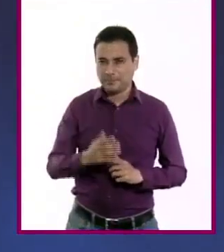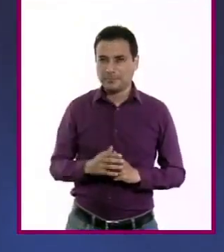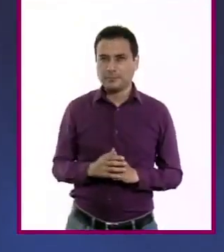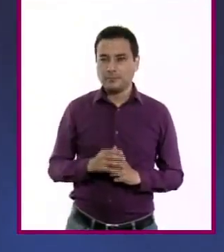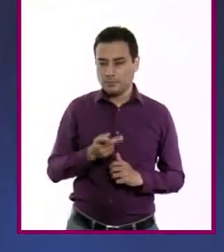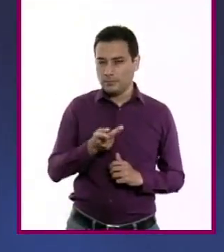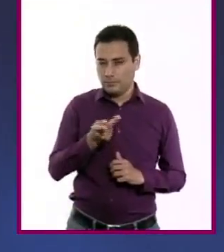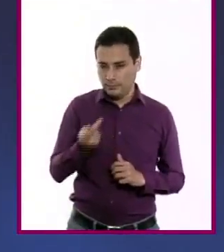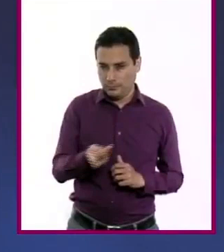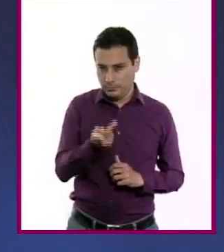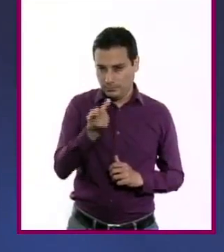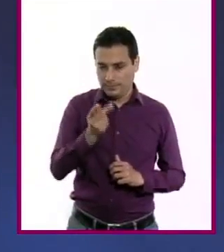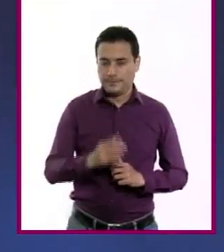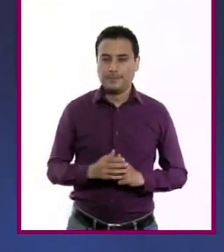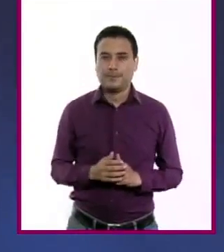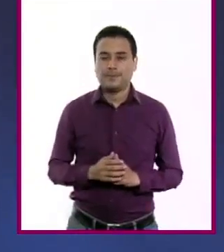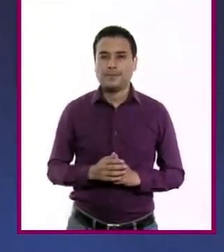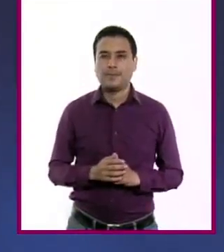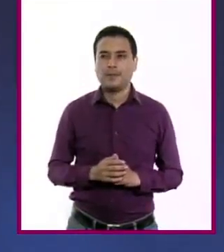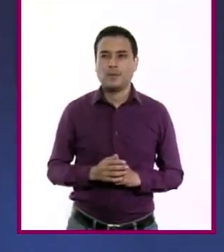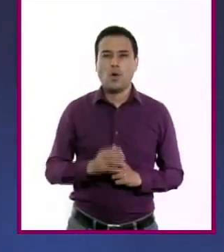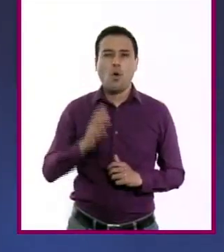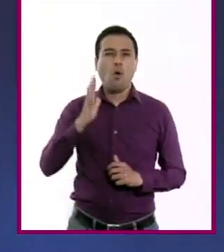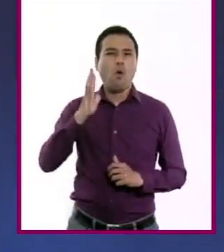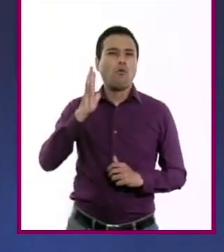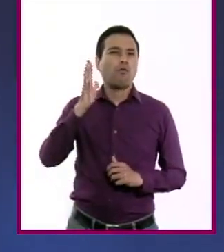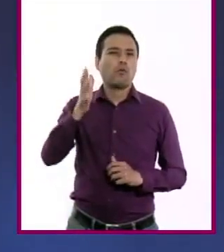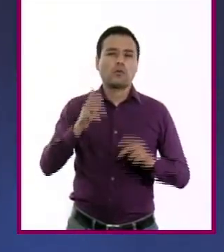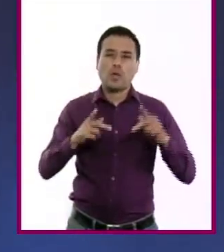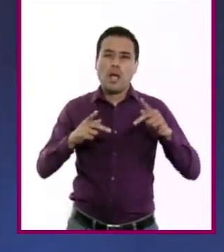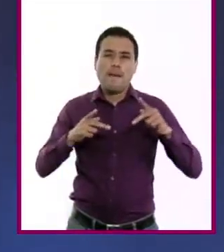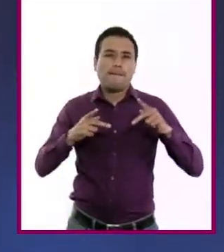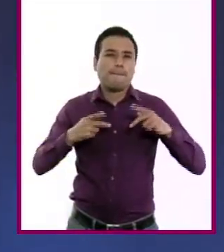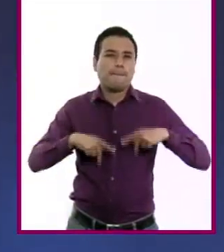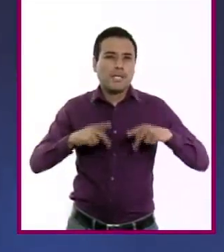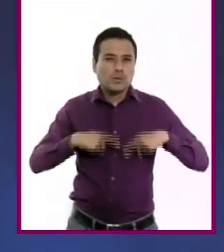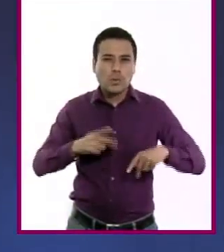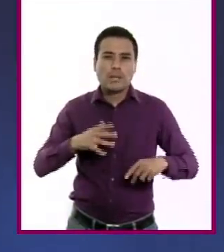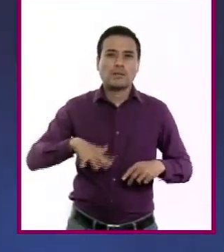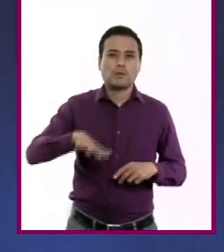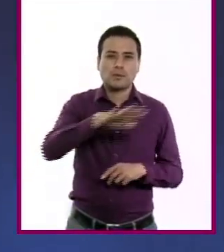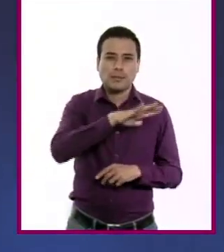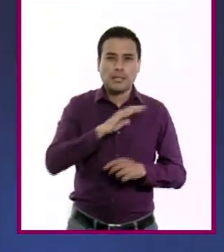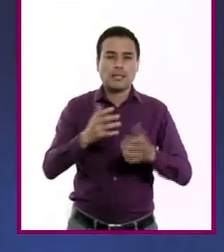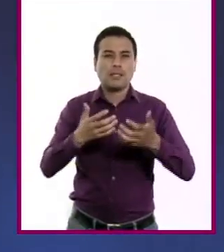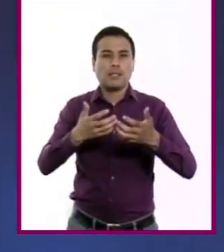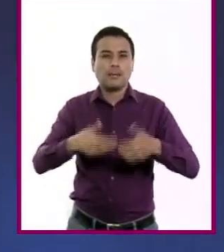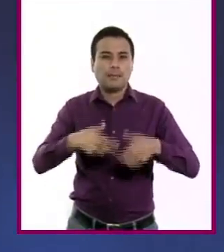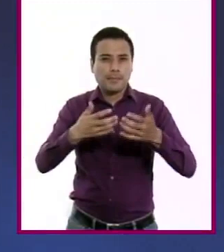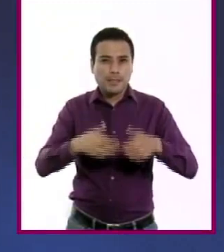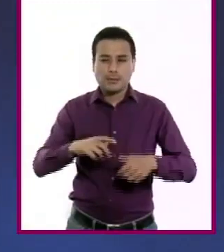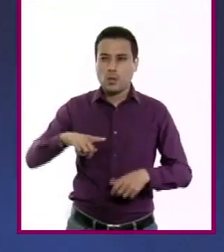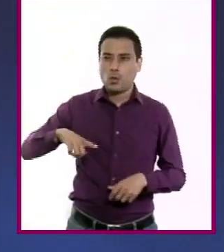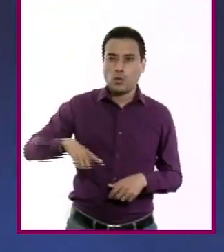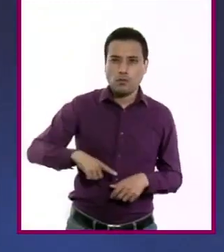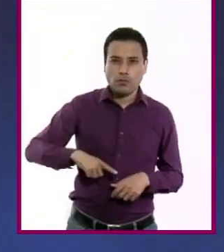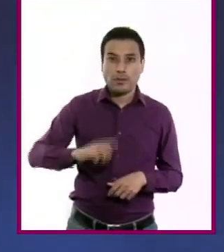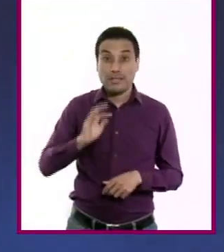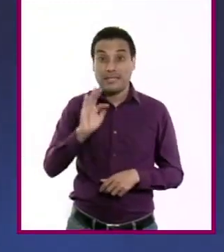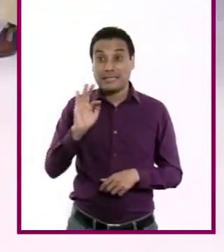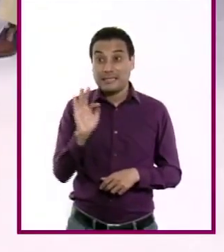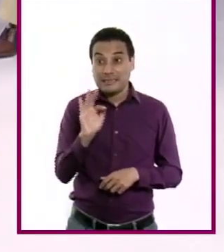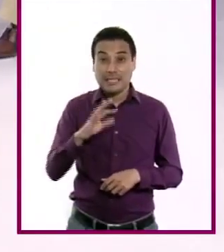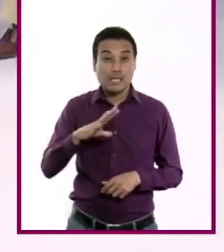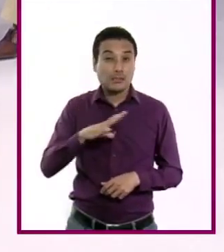La pregunta es así. ¿Qué se imaginan ustedes que sería el peor escenario para una persona, sociedad, empresa o gobierno que está lidiando con una amenaza